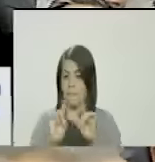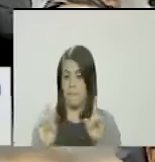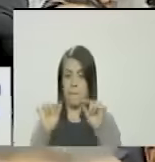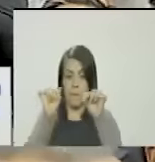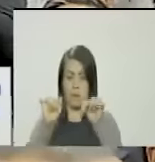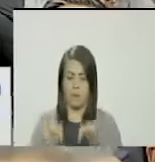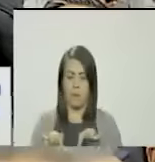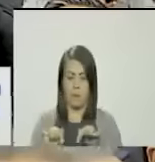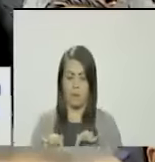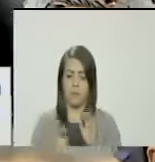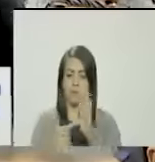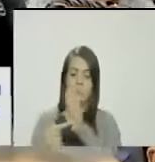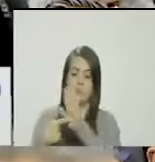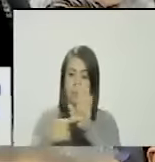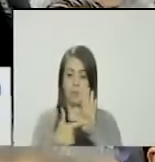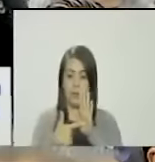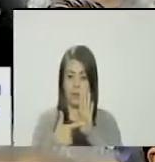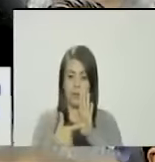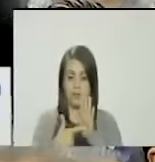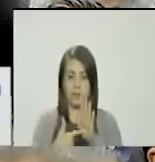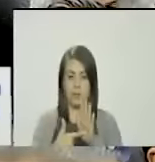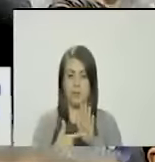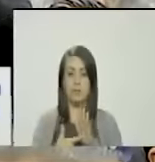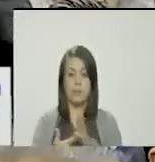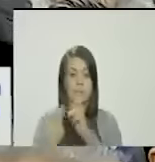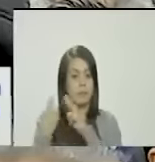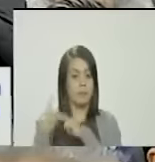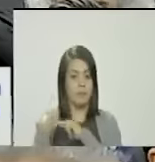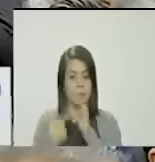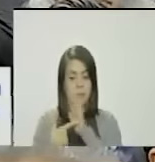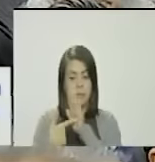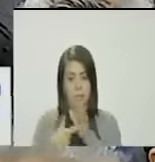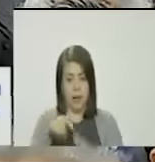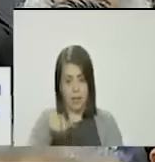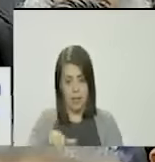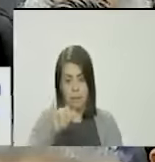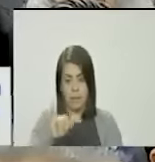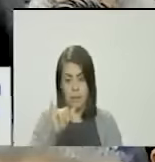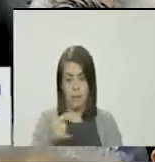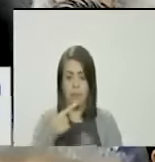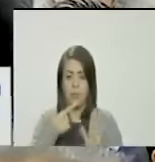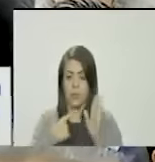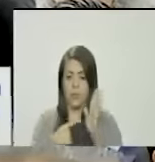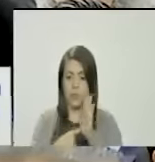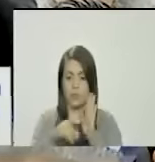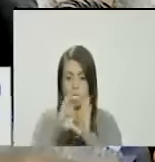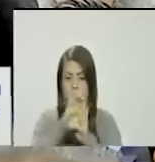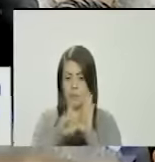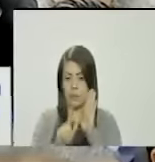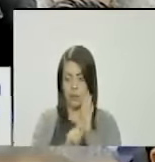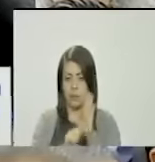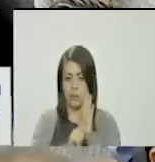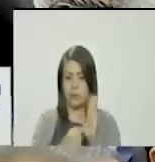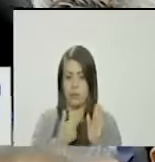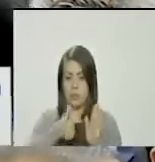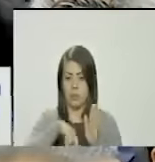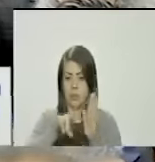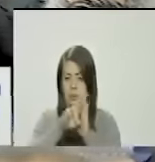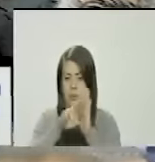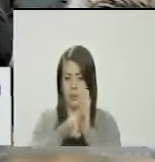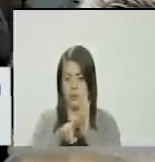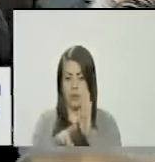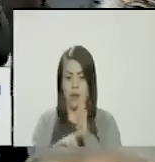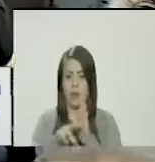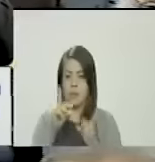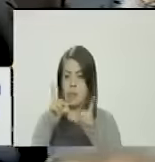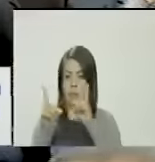hoy demostrando que en carne y hueso, cumpliendo con la Constitución, con nuestro reglamento de